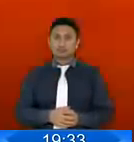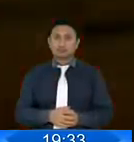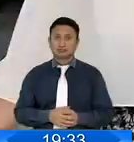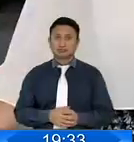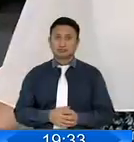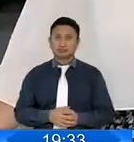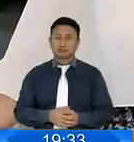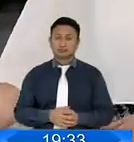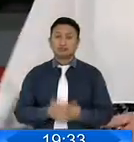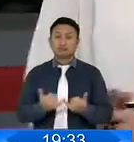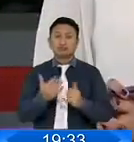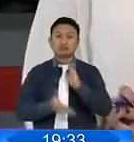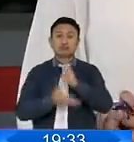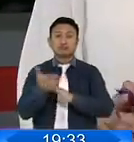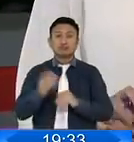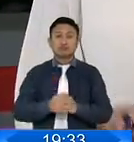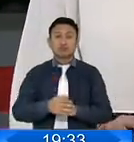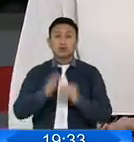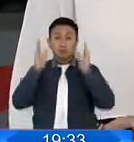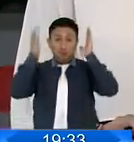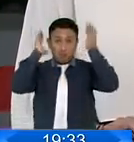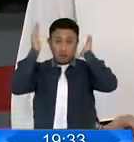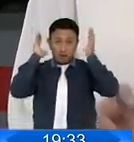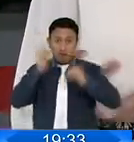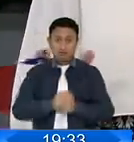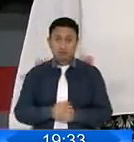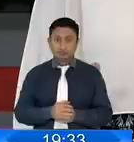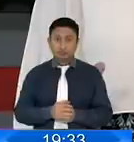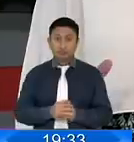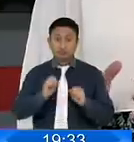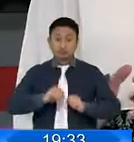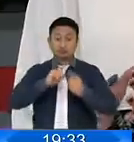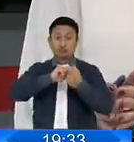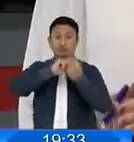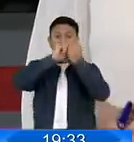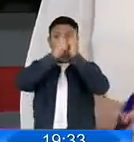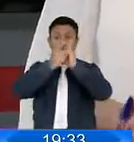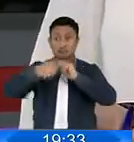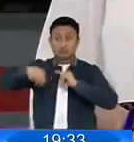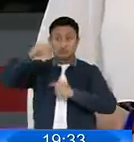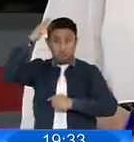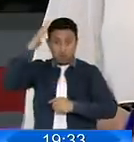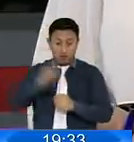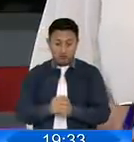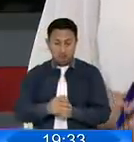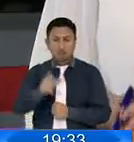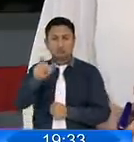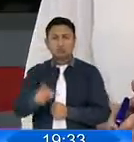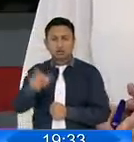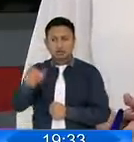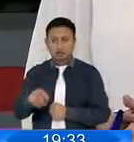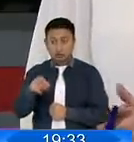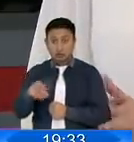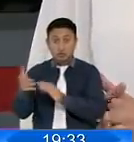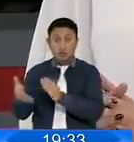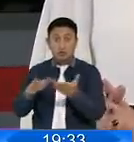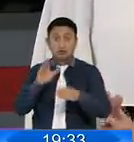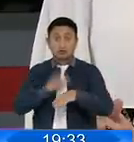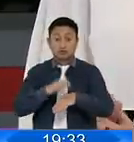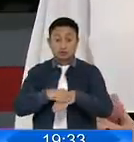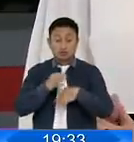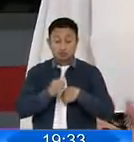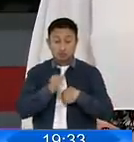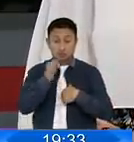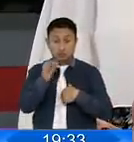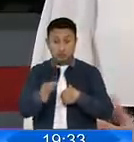nos vamos a ir hasta Babahoyo. Desde que se dio el cambio a semáforo amarillo, varias personas han perdido la vida debido al COVID-19, entre